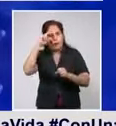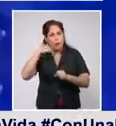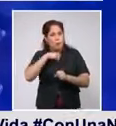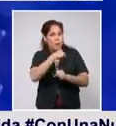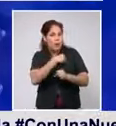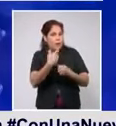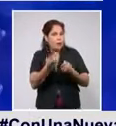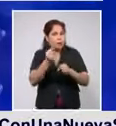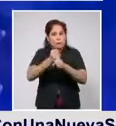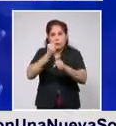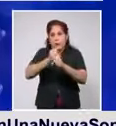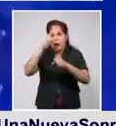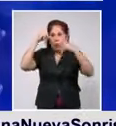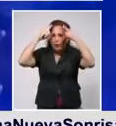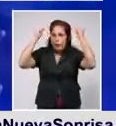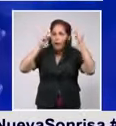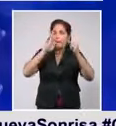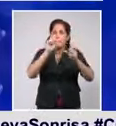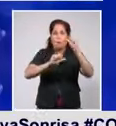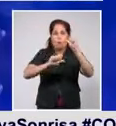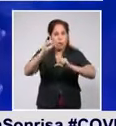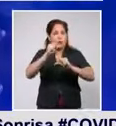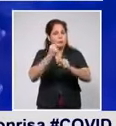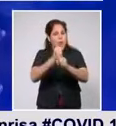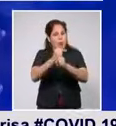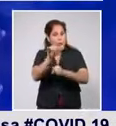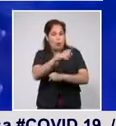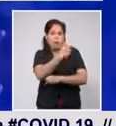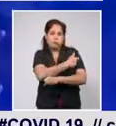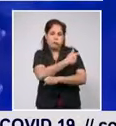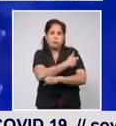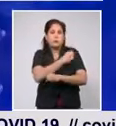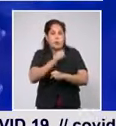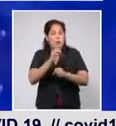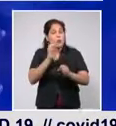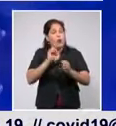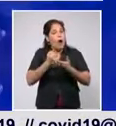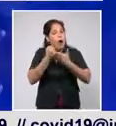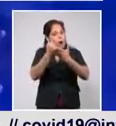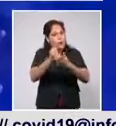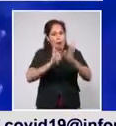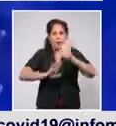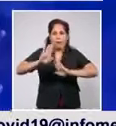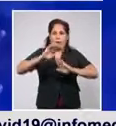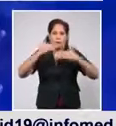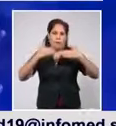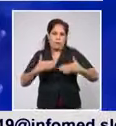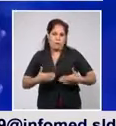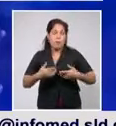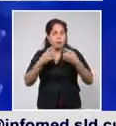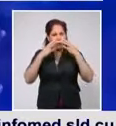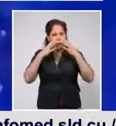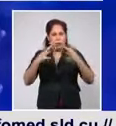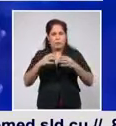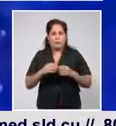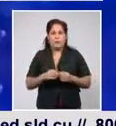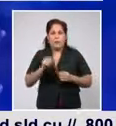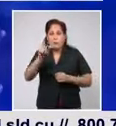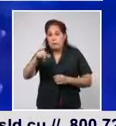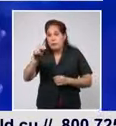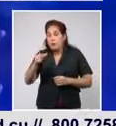con trabajadores de Biocuba Pharma, pues también permite ir cubriendo un número mayor de